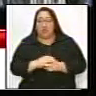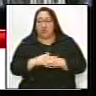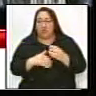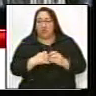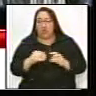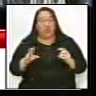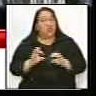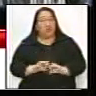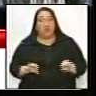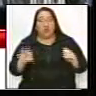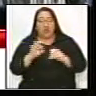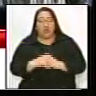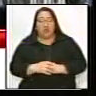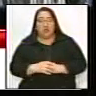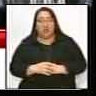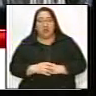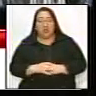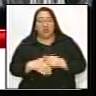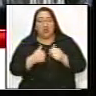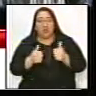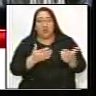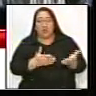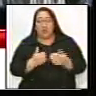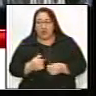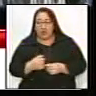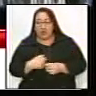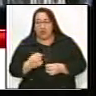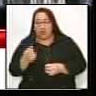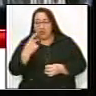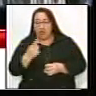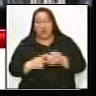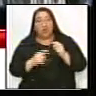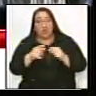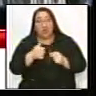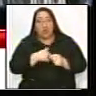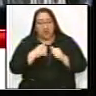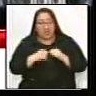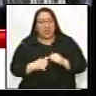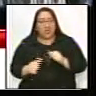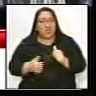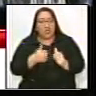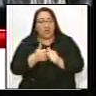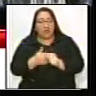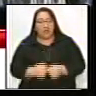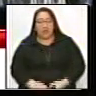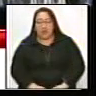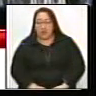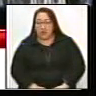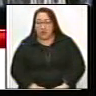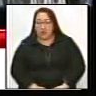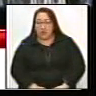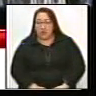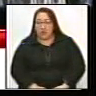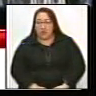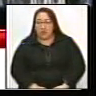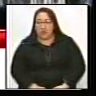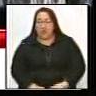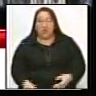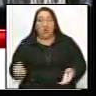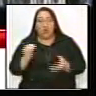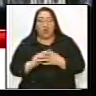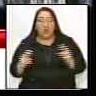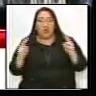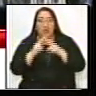son importantes, todos son bienvenidos. Les ruego que ustedes mismos le hagan seguimiento. Y nos volvemos a encontrar